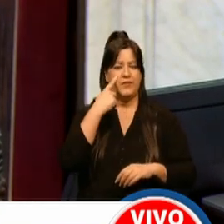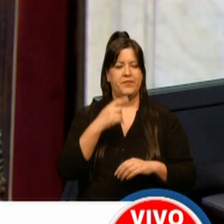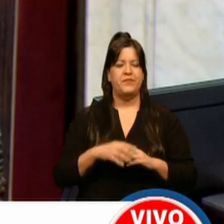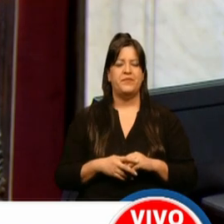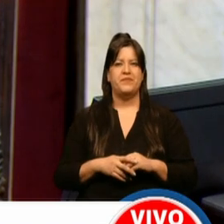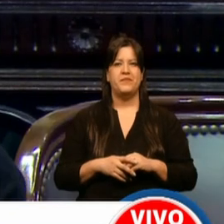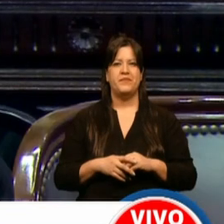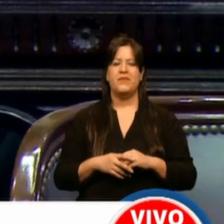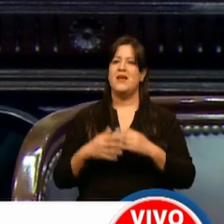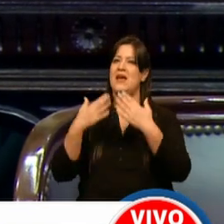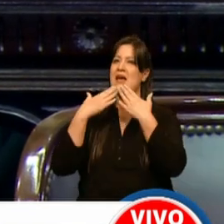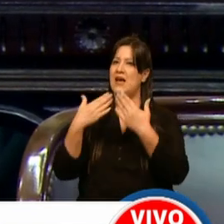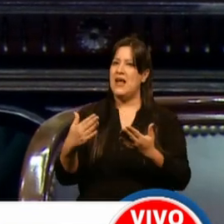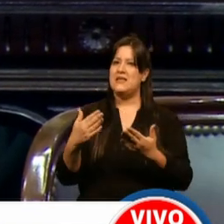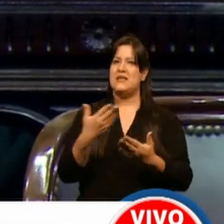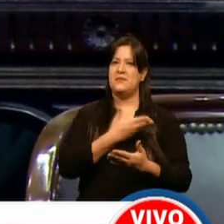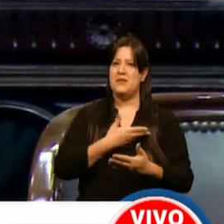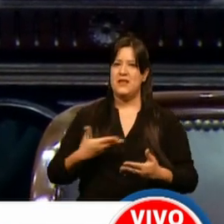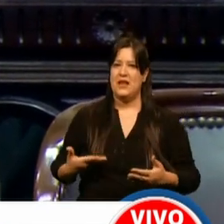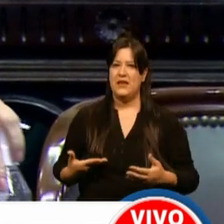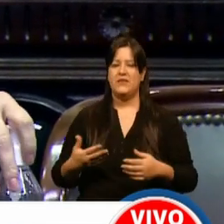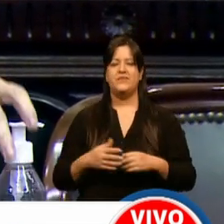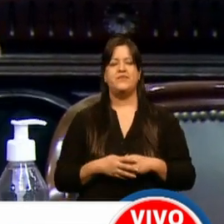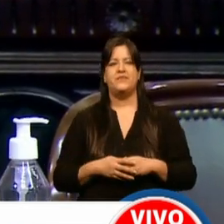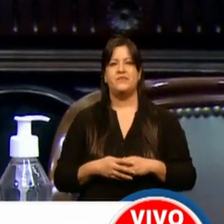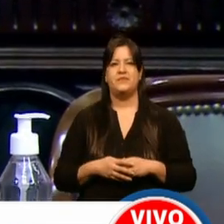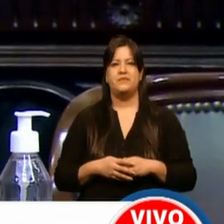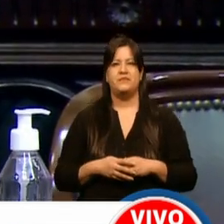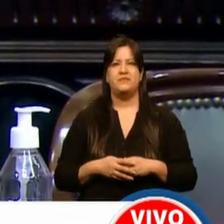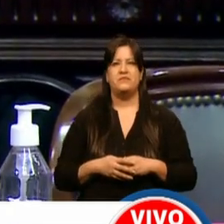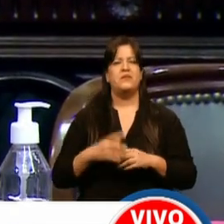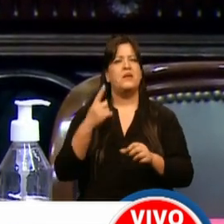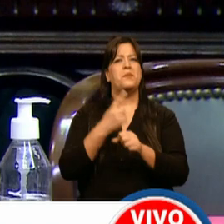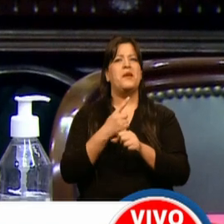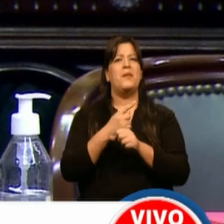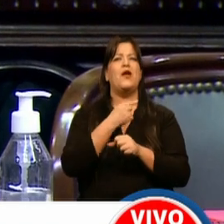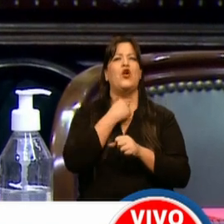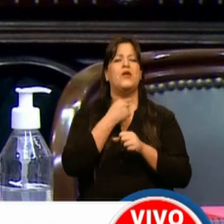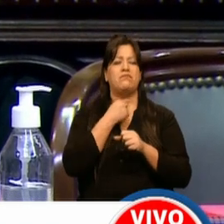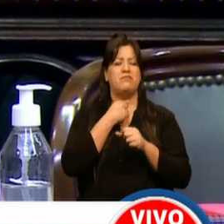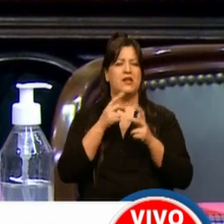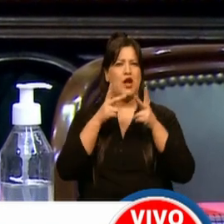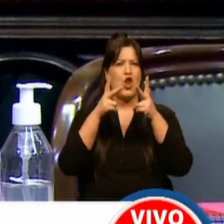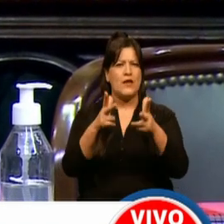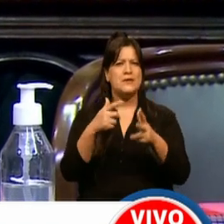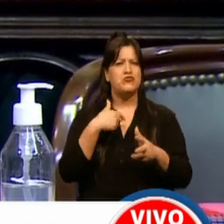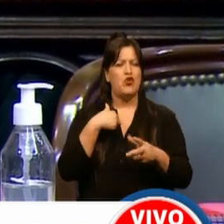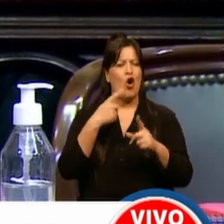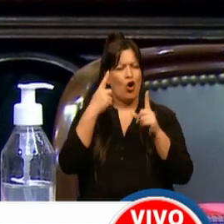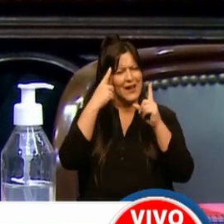muchas gracias señor presidente ante todo quiero decir que creo profundamente